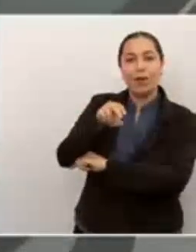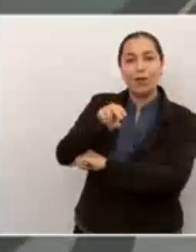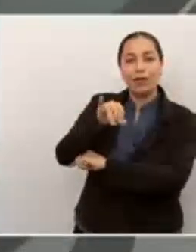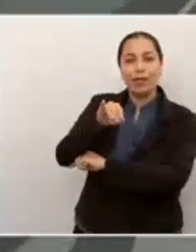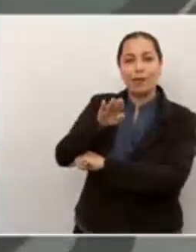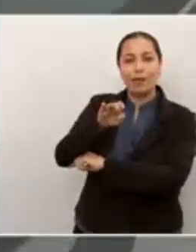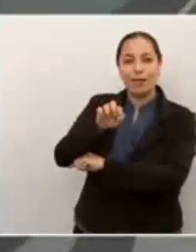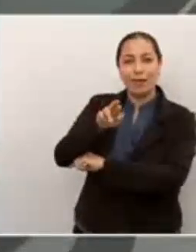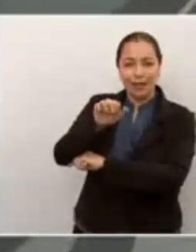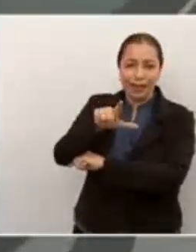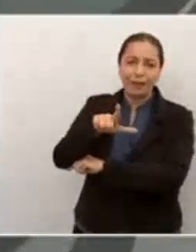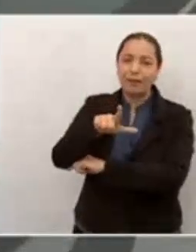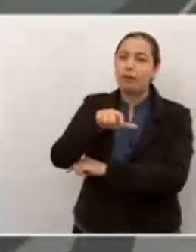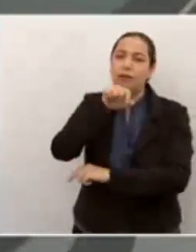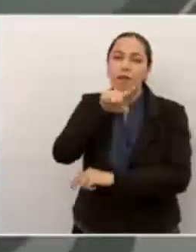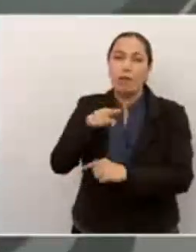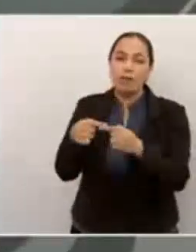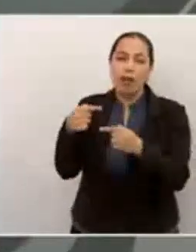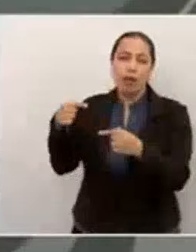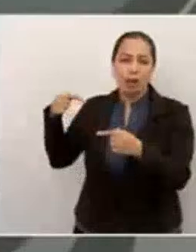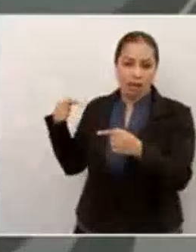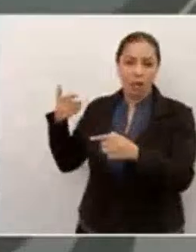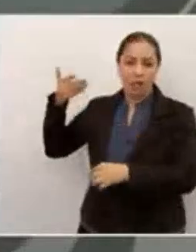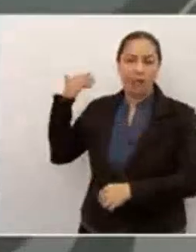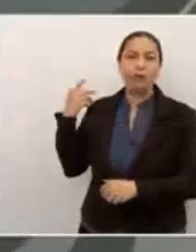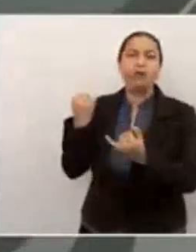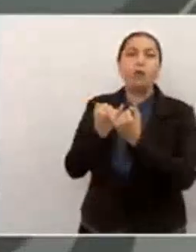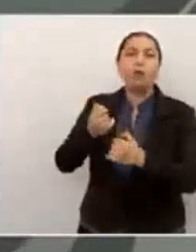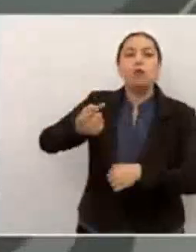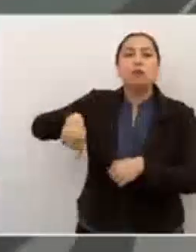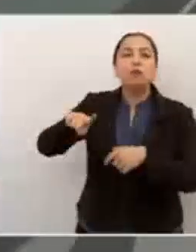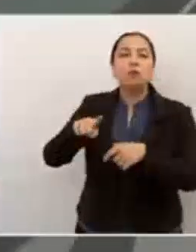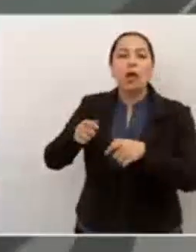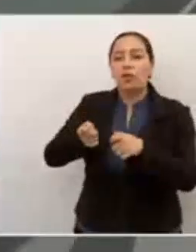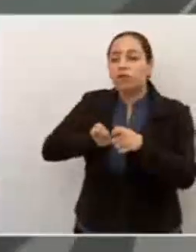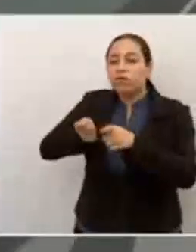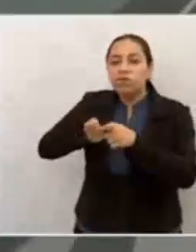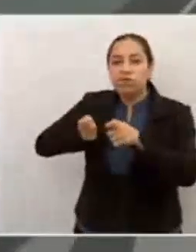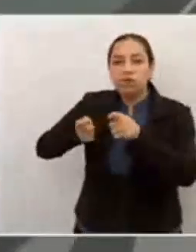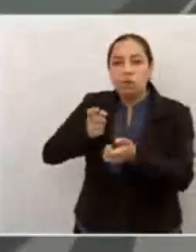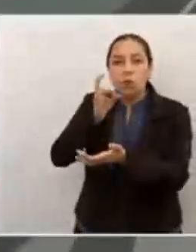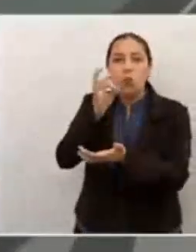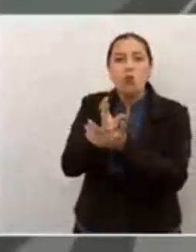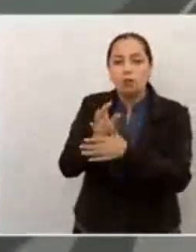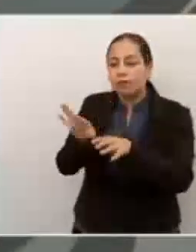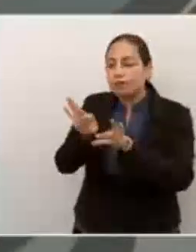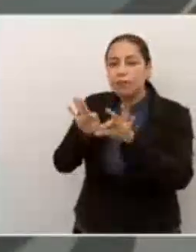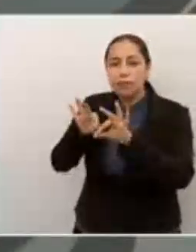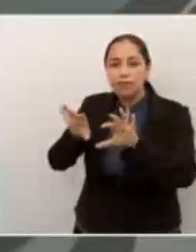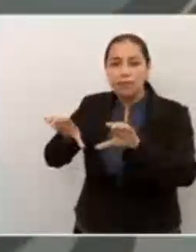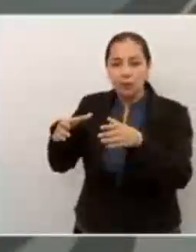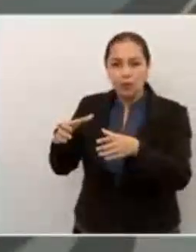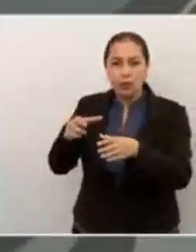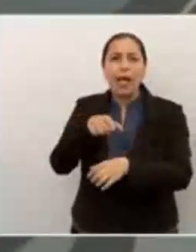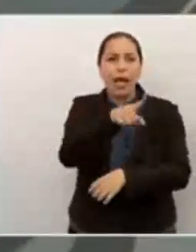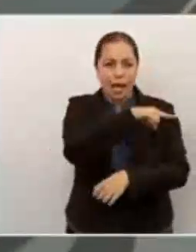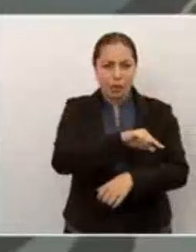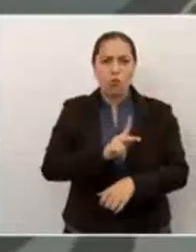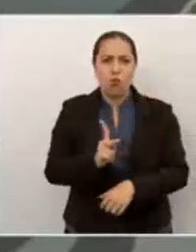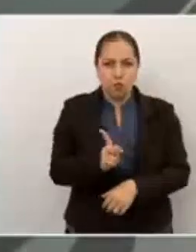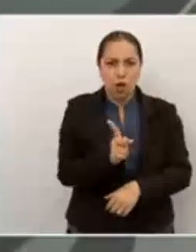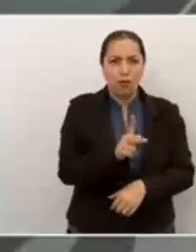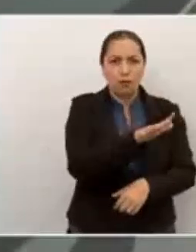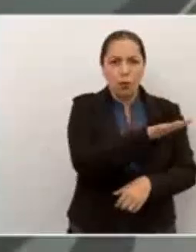antes, es que gobernaban para unos poquitos. Los elegía el pueblo, pero se dedicaban a